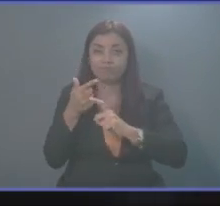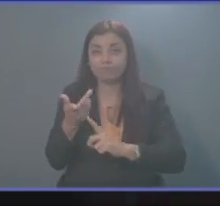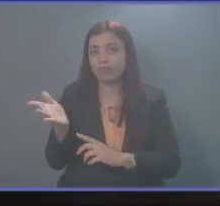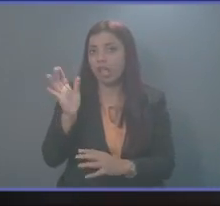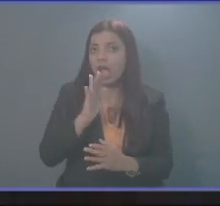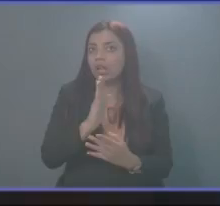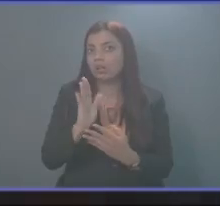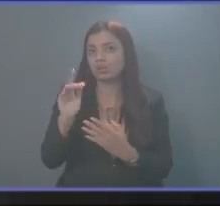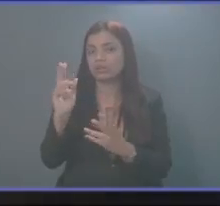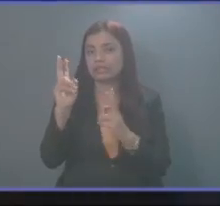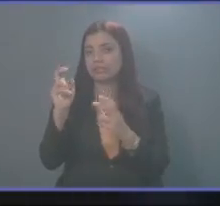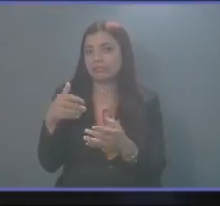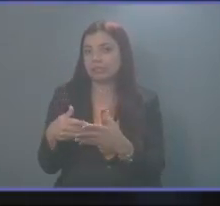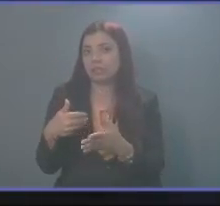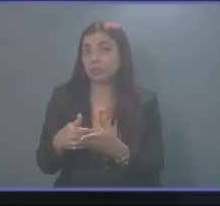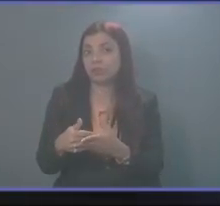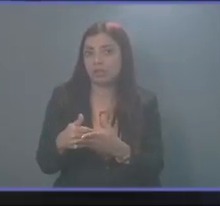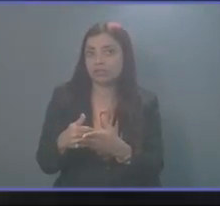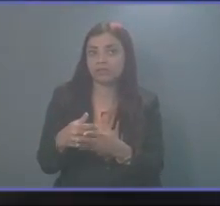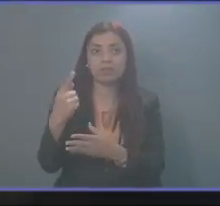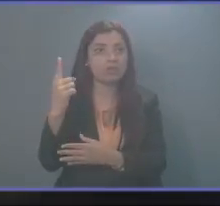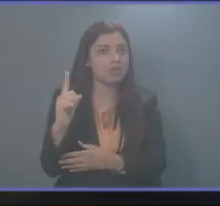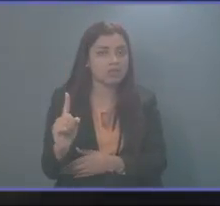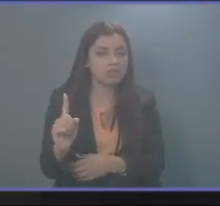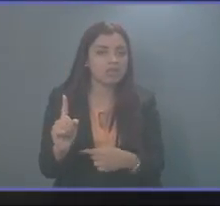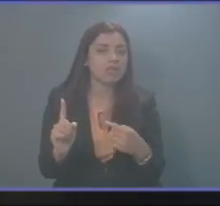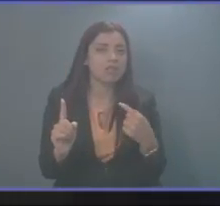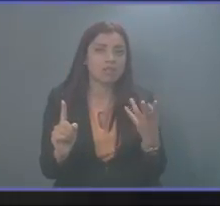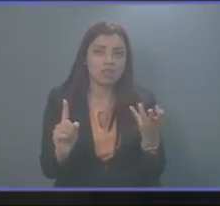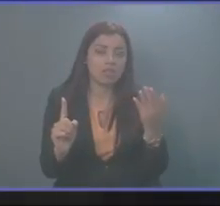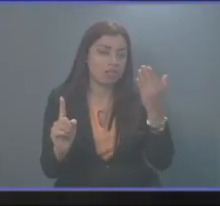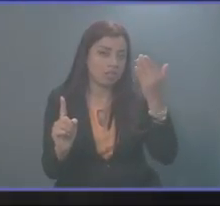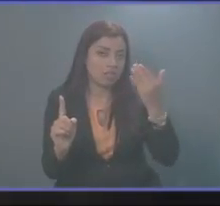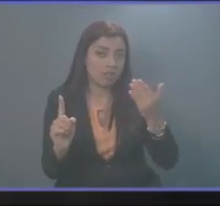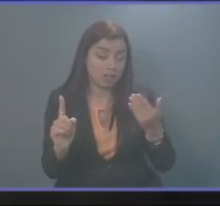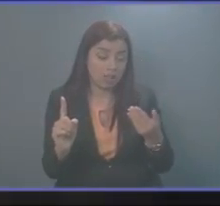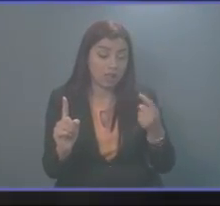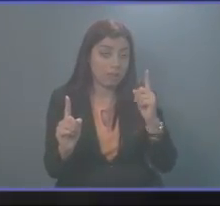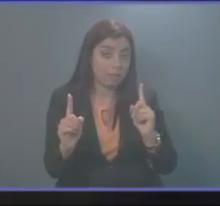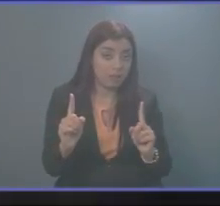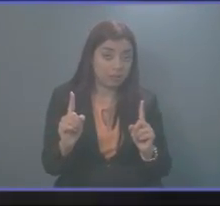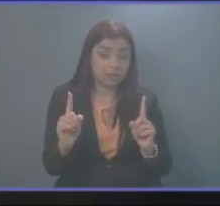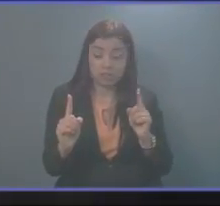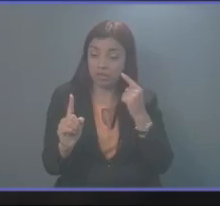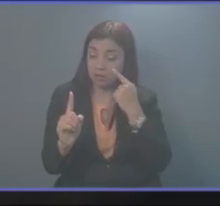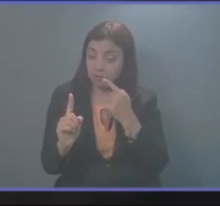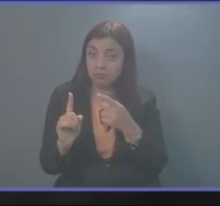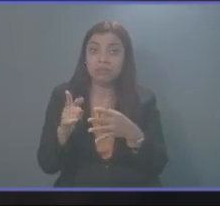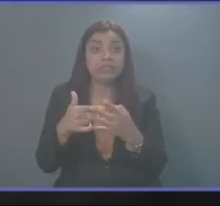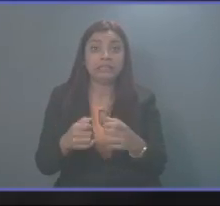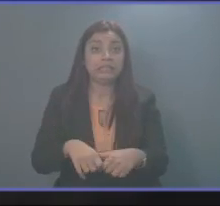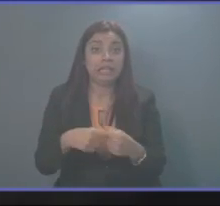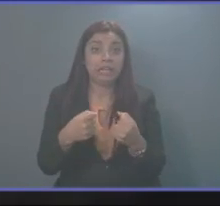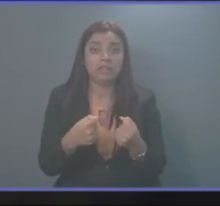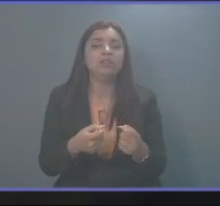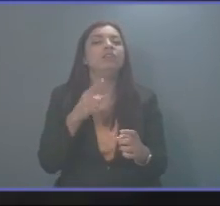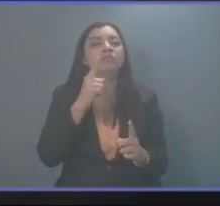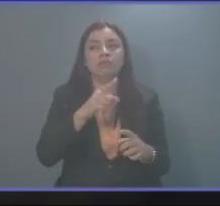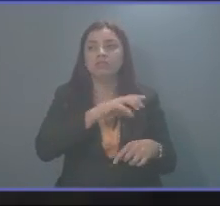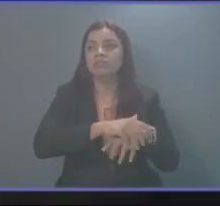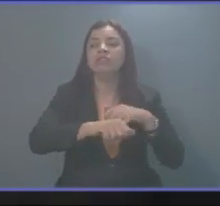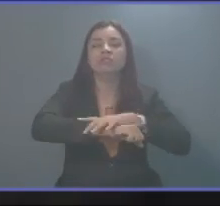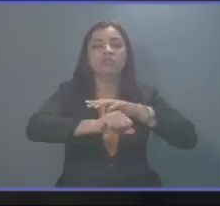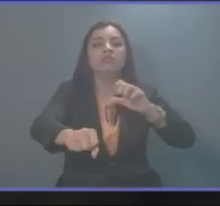naturaleza o contenido sexual y que no constituya por sí sola un delito más grave, será sancionado